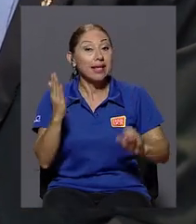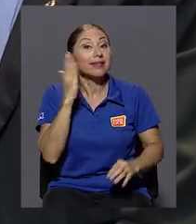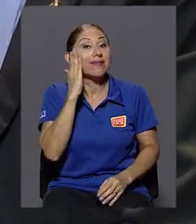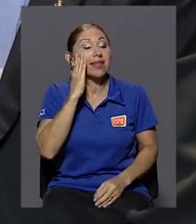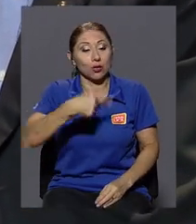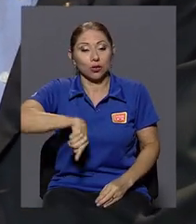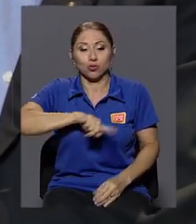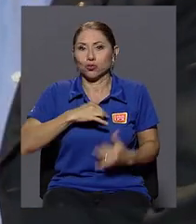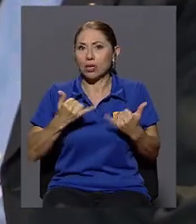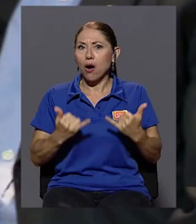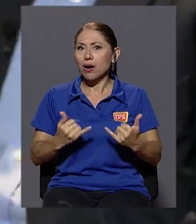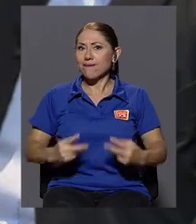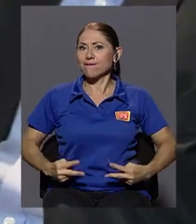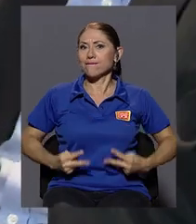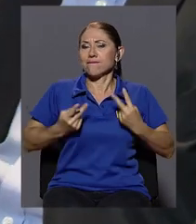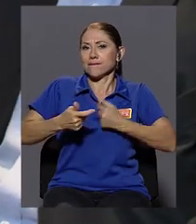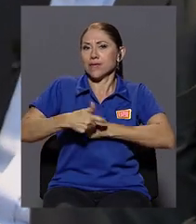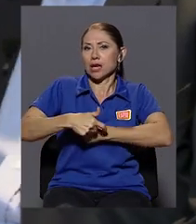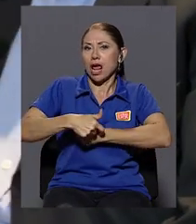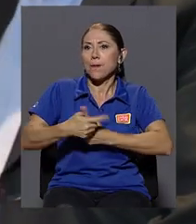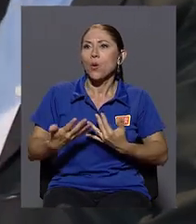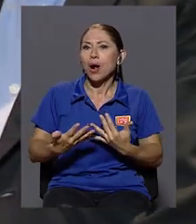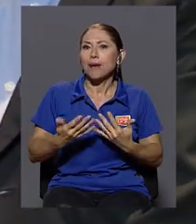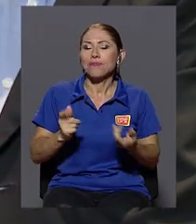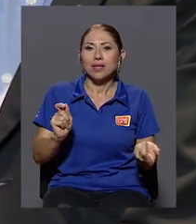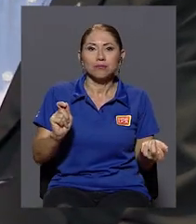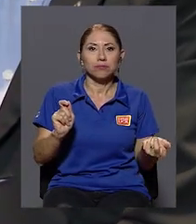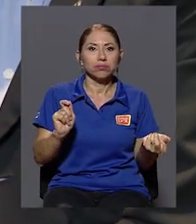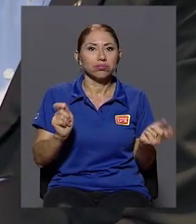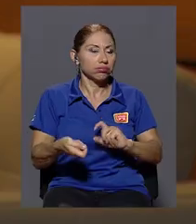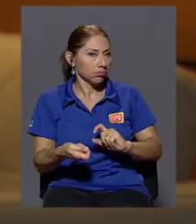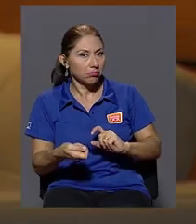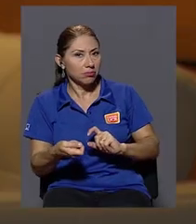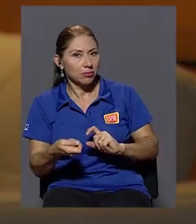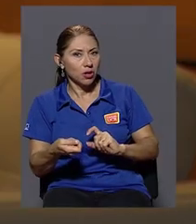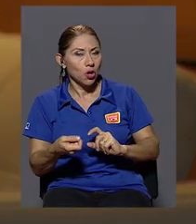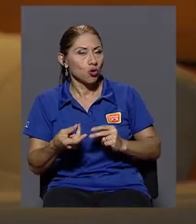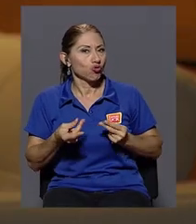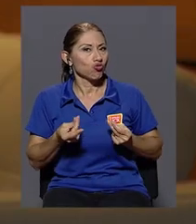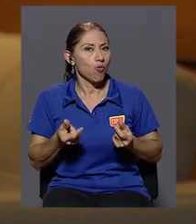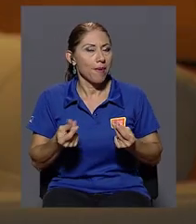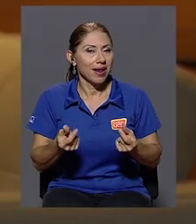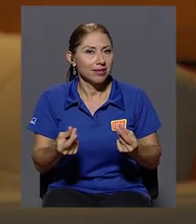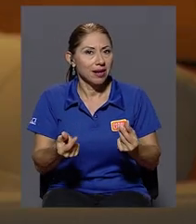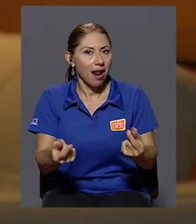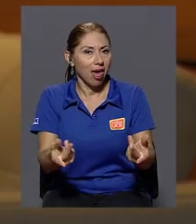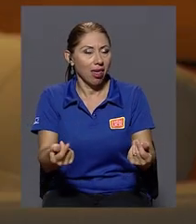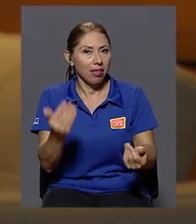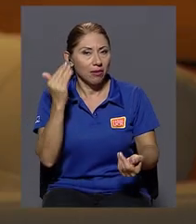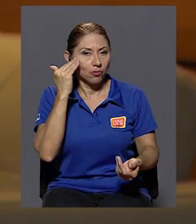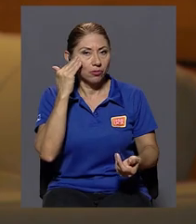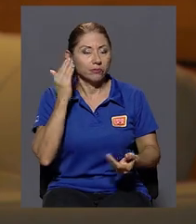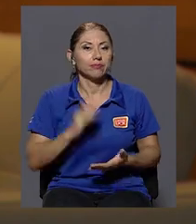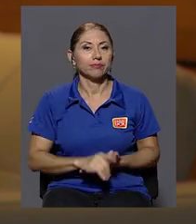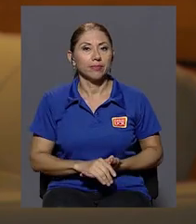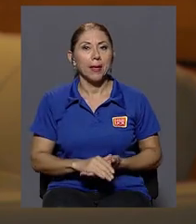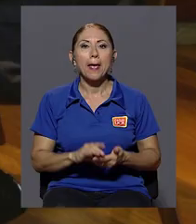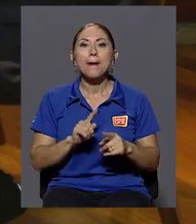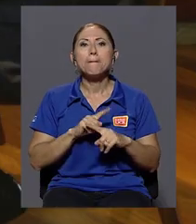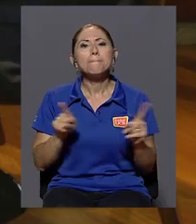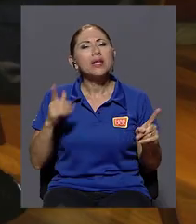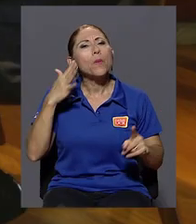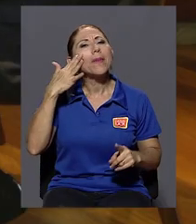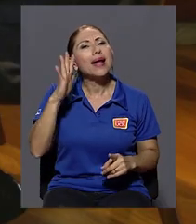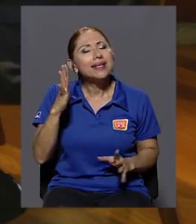que vivimos en una época de una transformación súper acelerada del conocimiento,